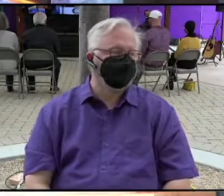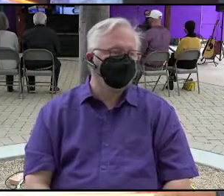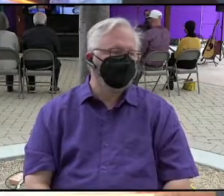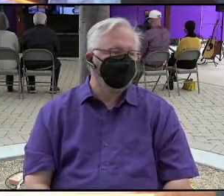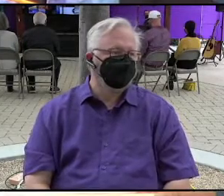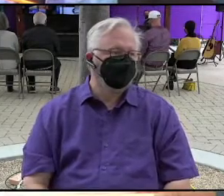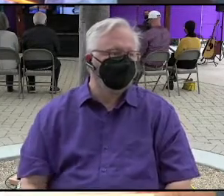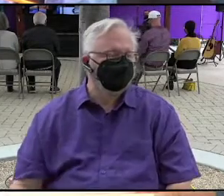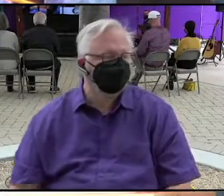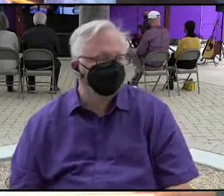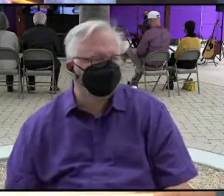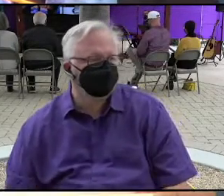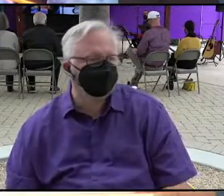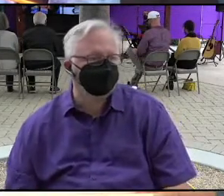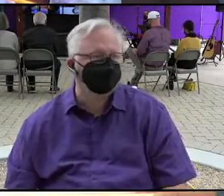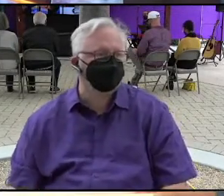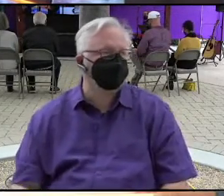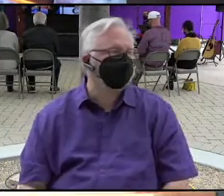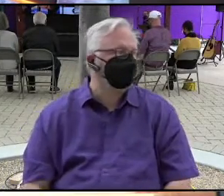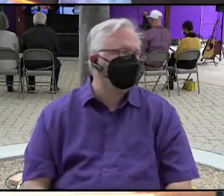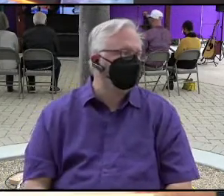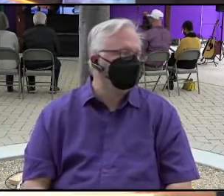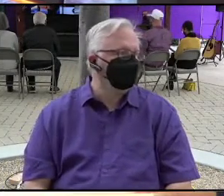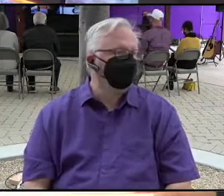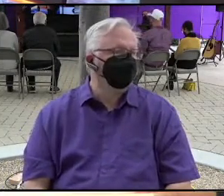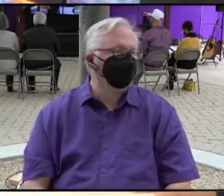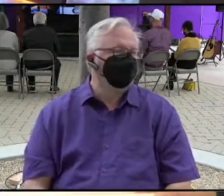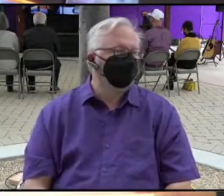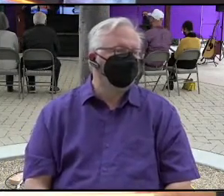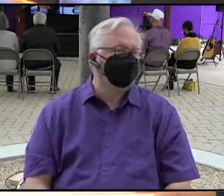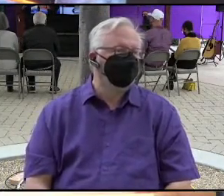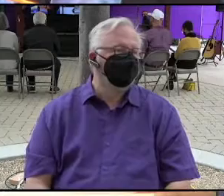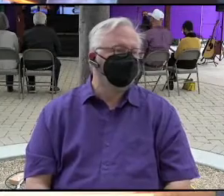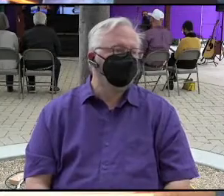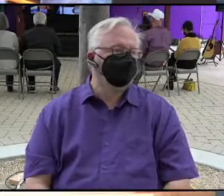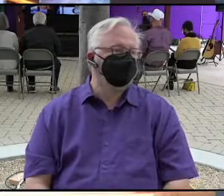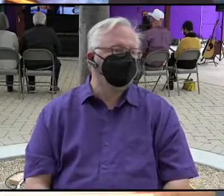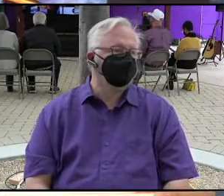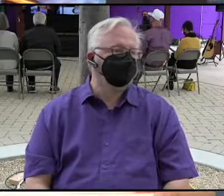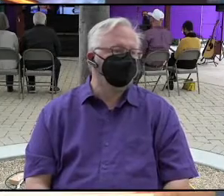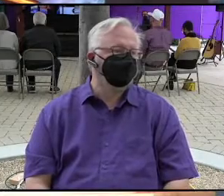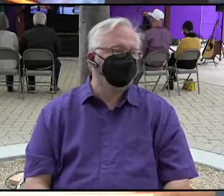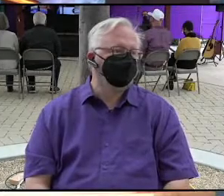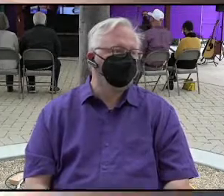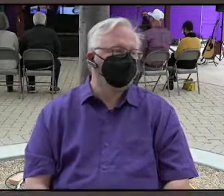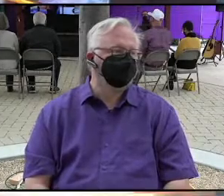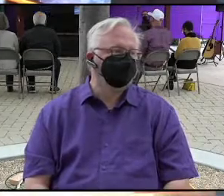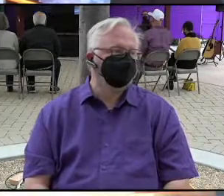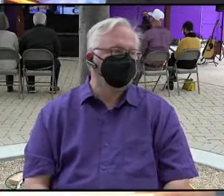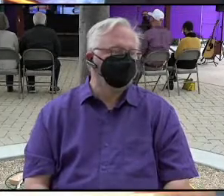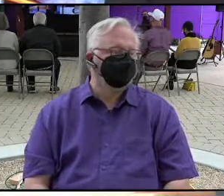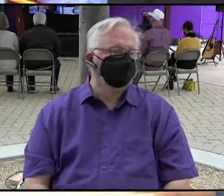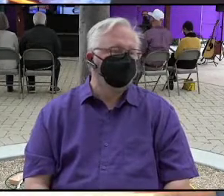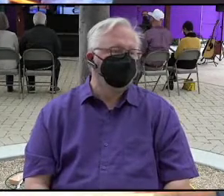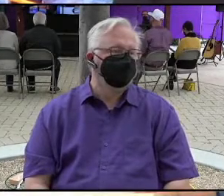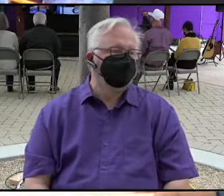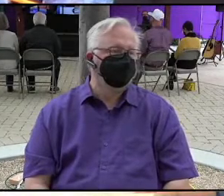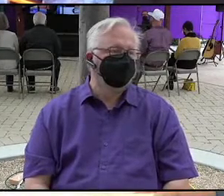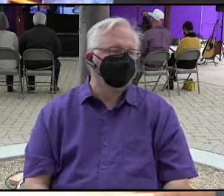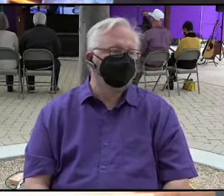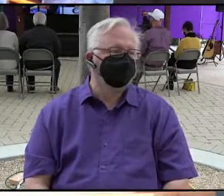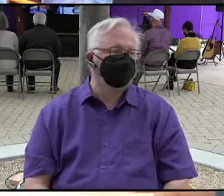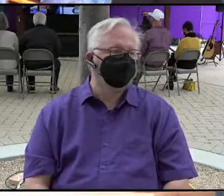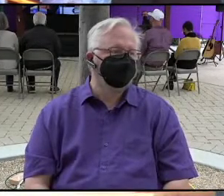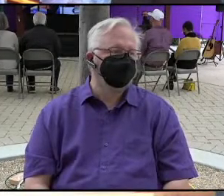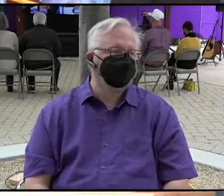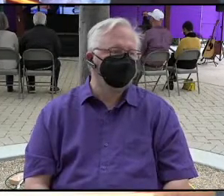Omega Burkhart y uso los pronombres de she, de y ella en español. Me acompaña en la dirección del servicio hoy mi querida